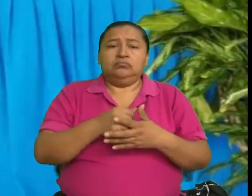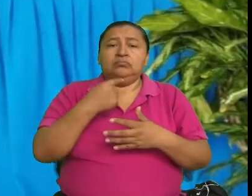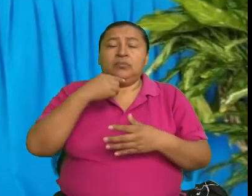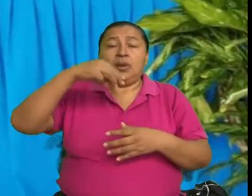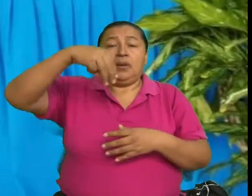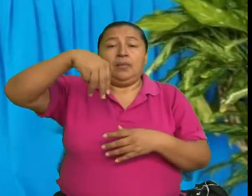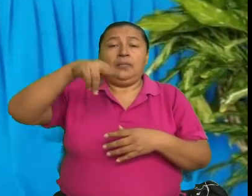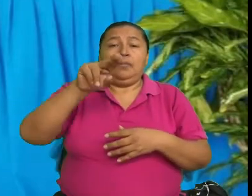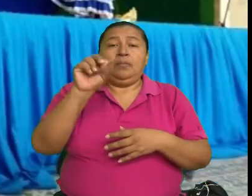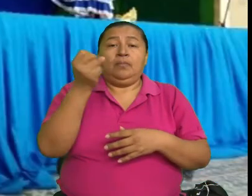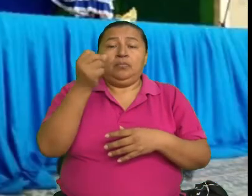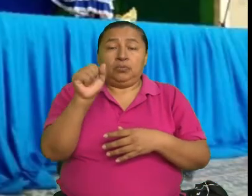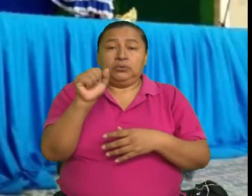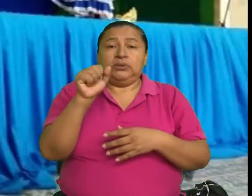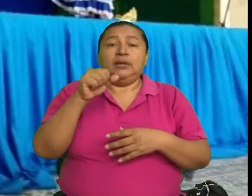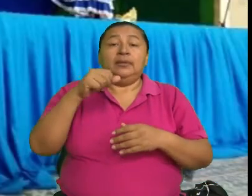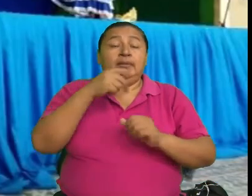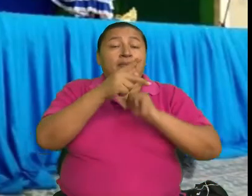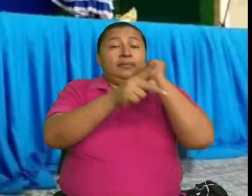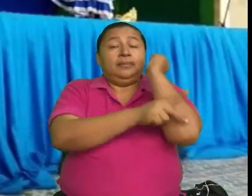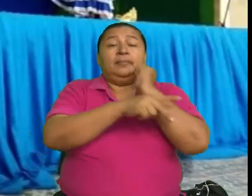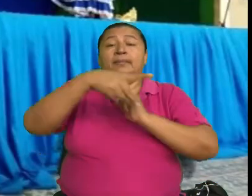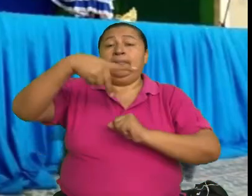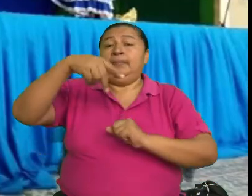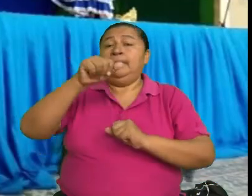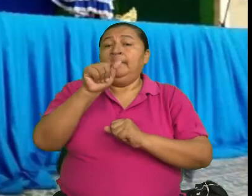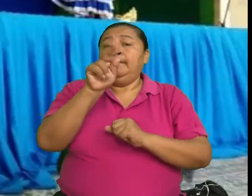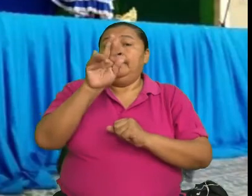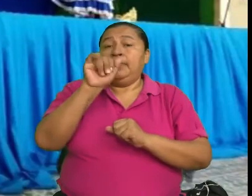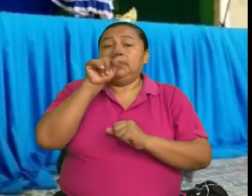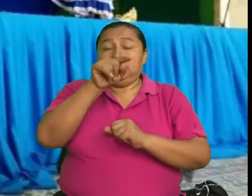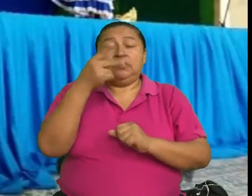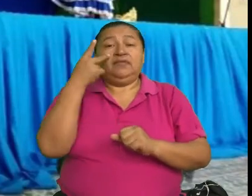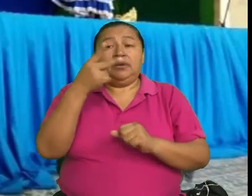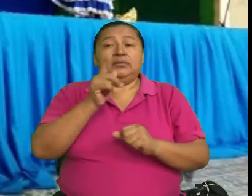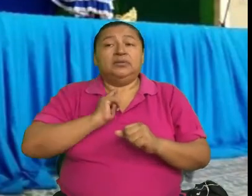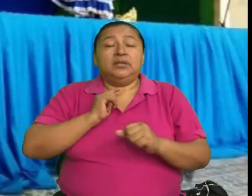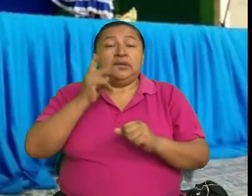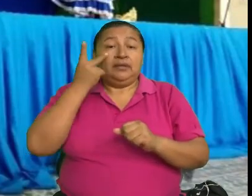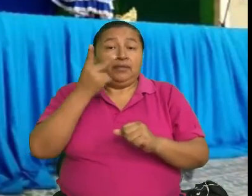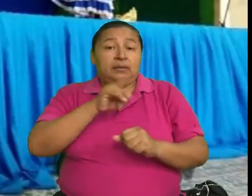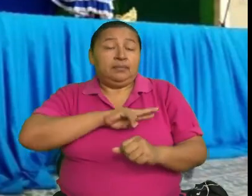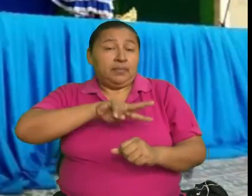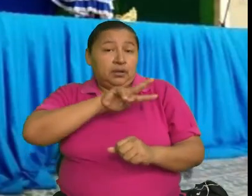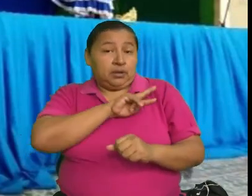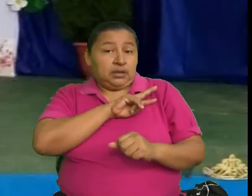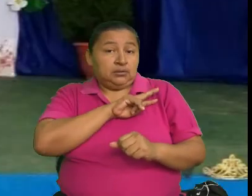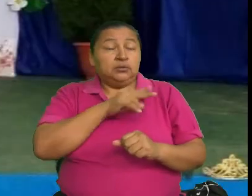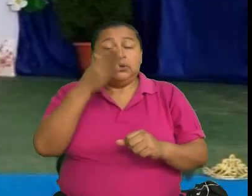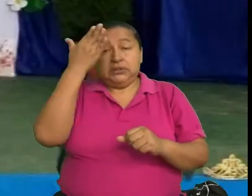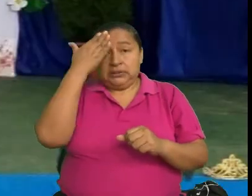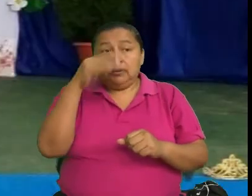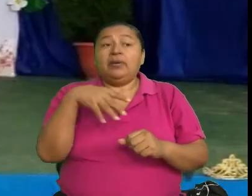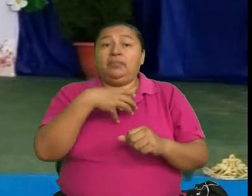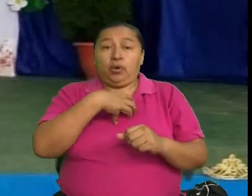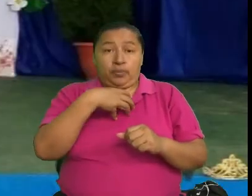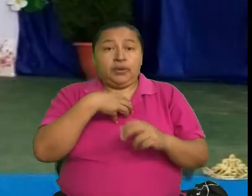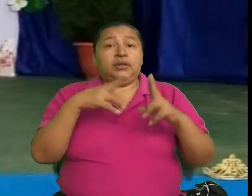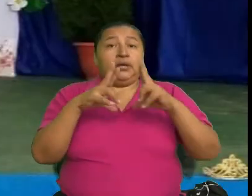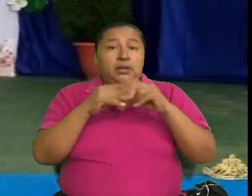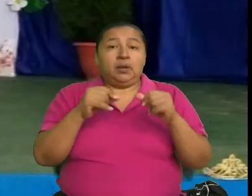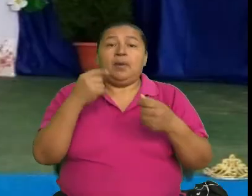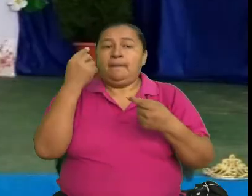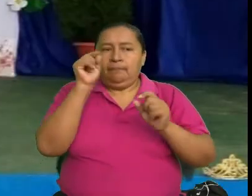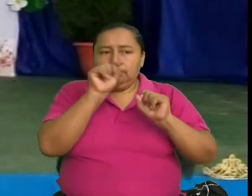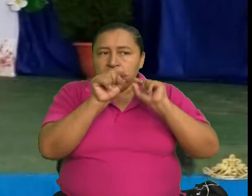musas de la patria, de las participantes. Aquí usted tiene que valorar lo que saben un poco sobre la patria,